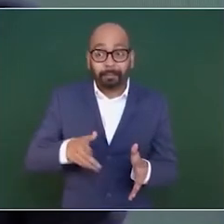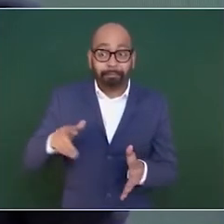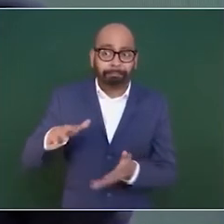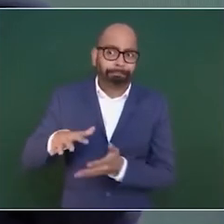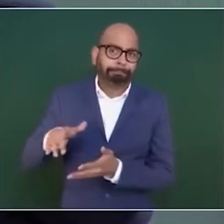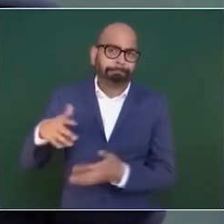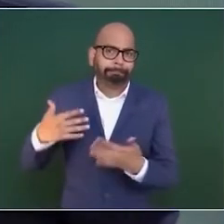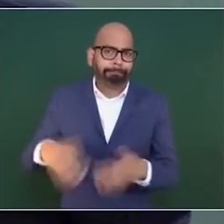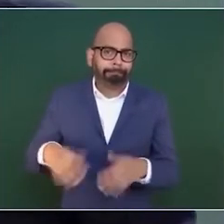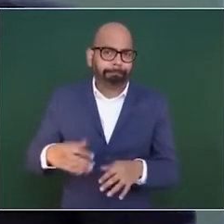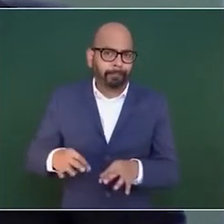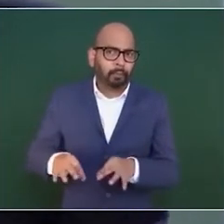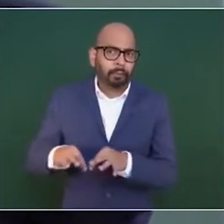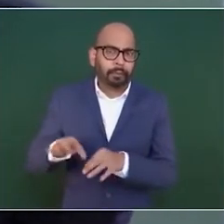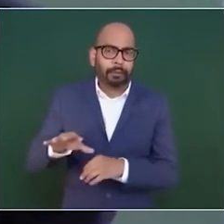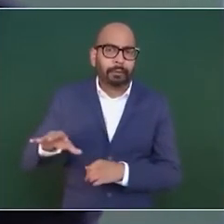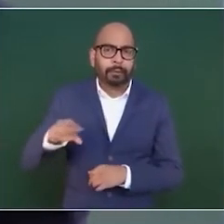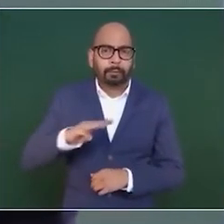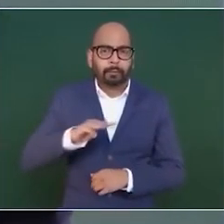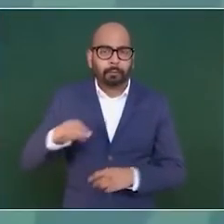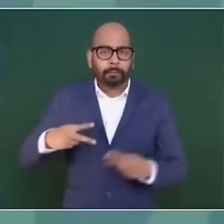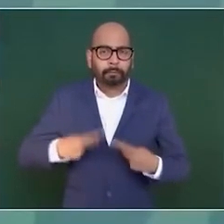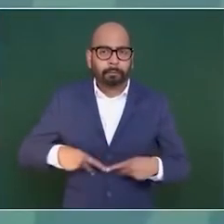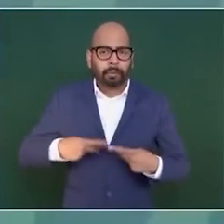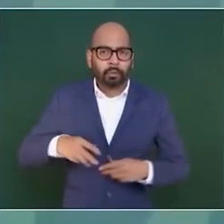Mucho pueblo, Michoacán,